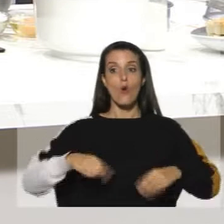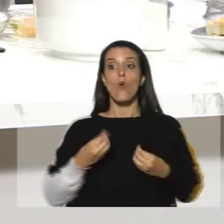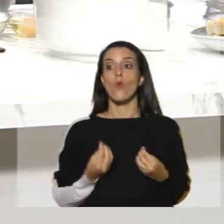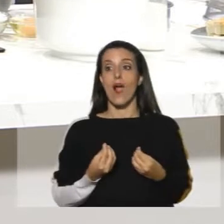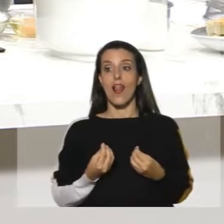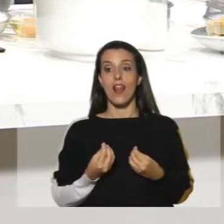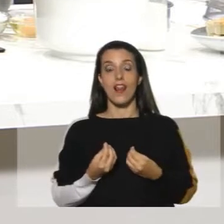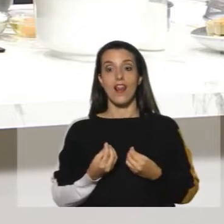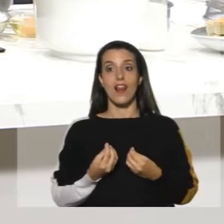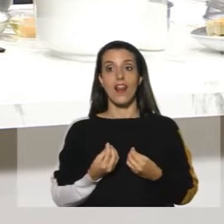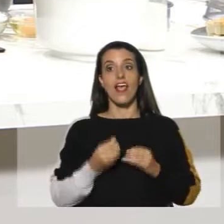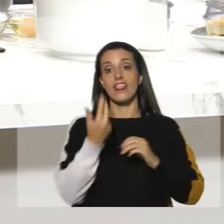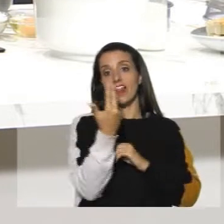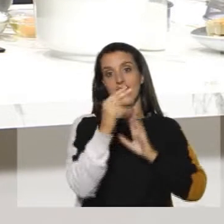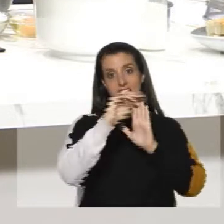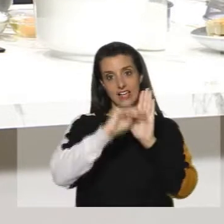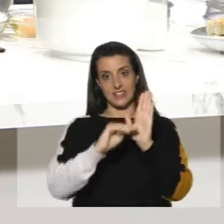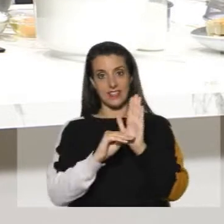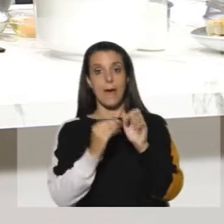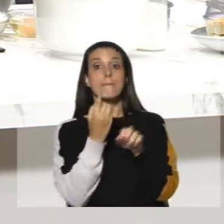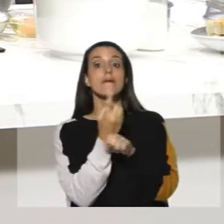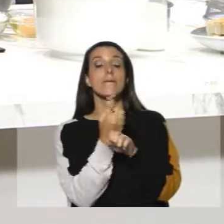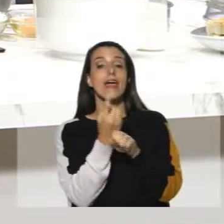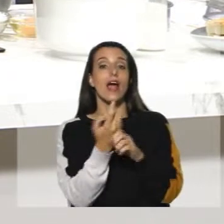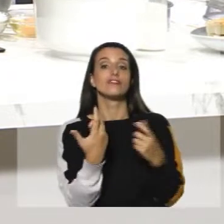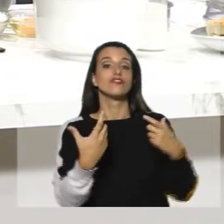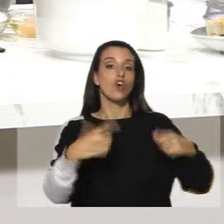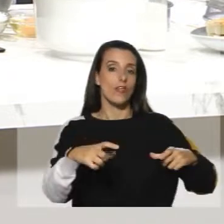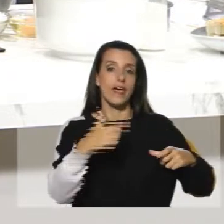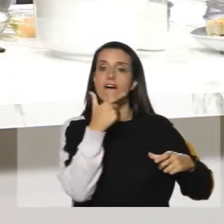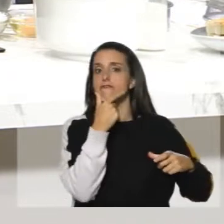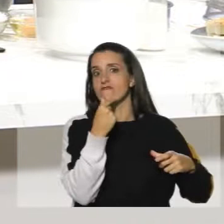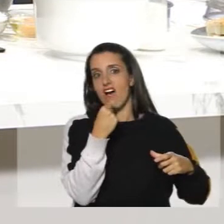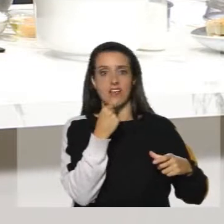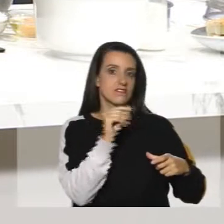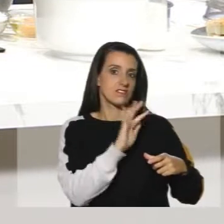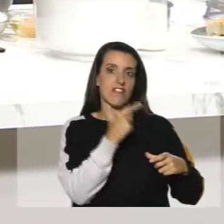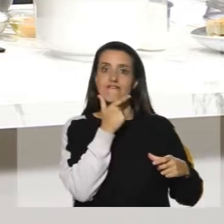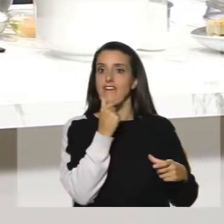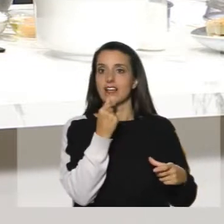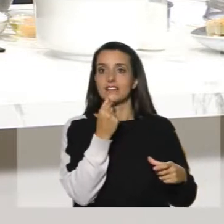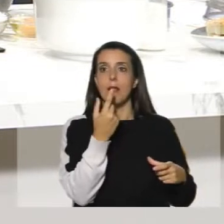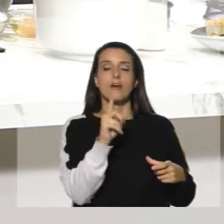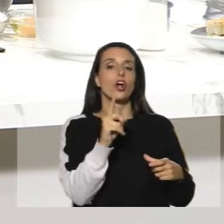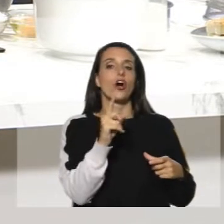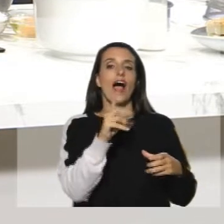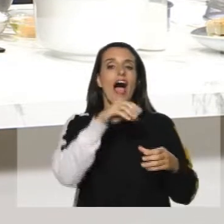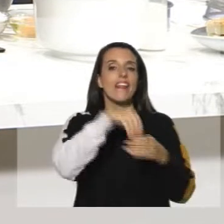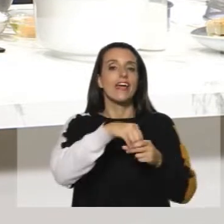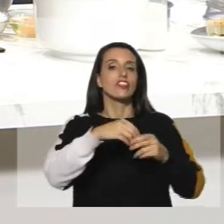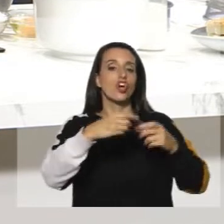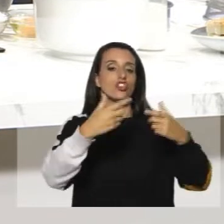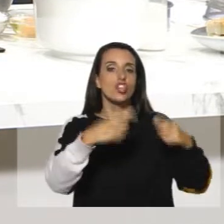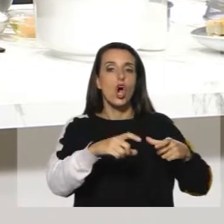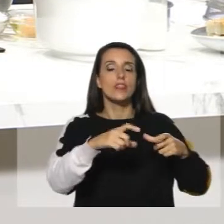traerles unas tres recetas. La primera de una torta fácil de hacer. Bien. Y diferente, salir un poco del bizcochuelo con merengue.